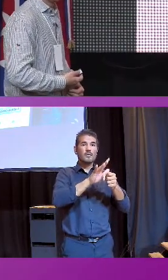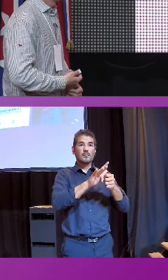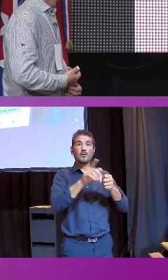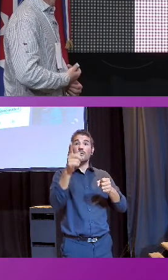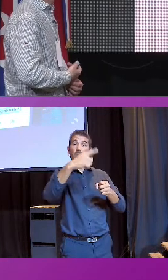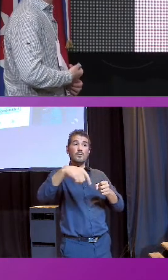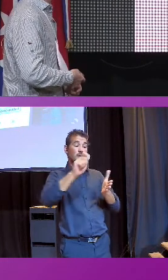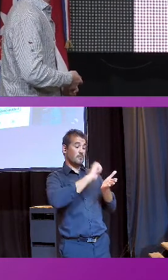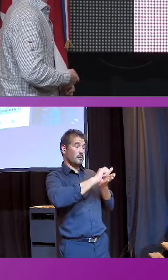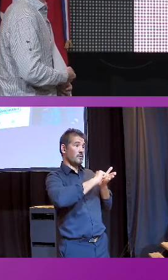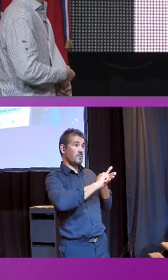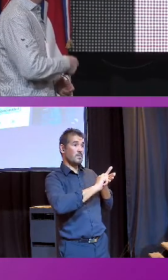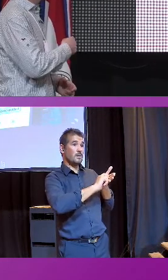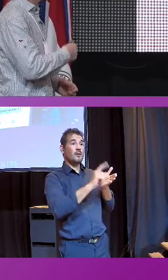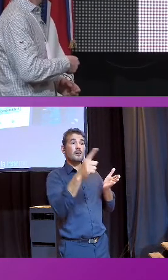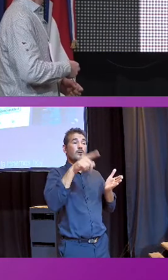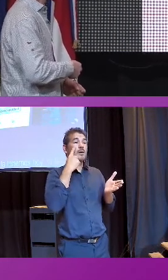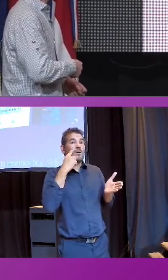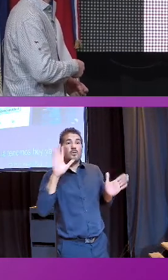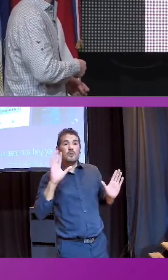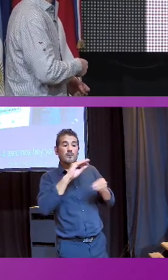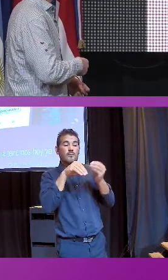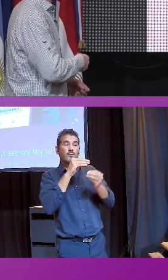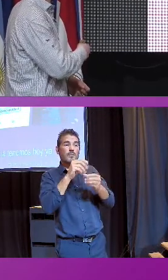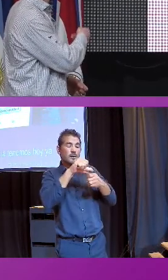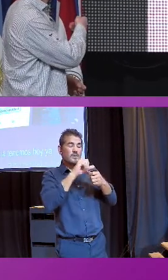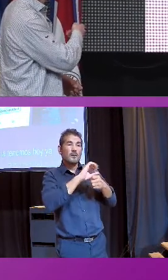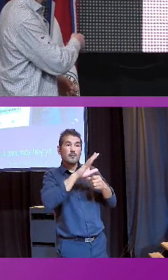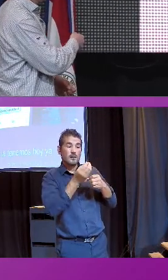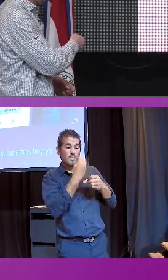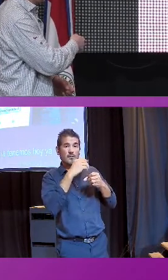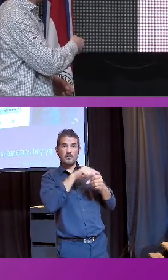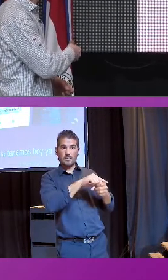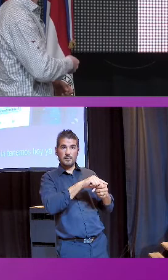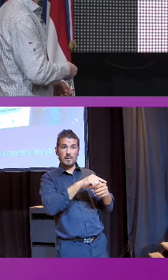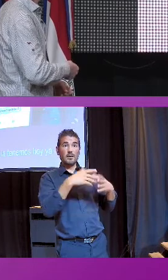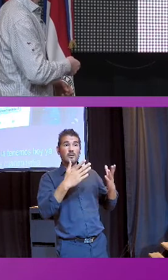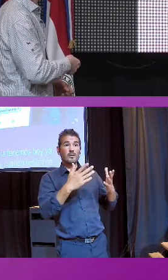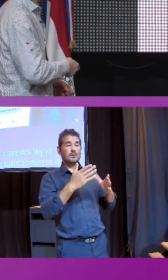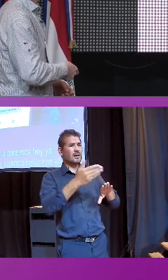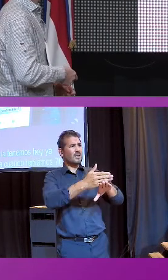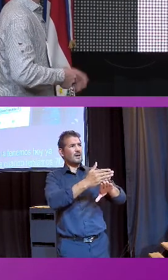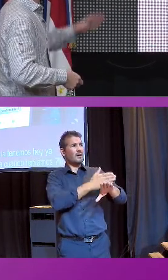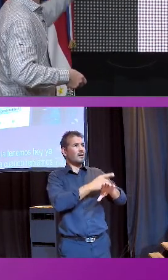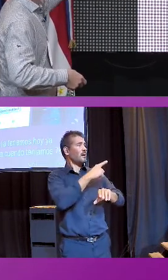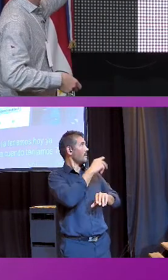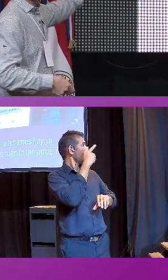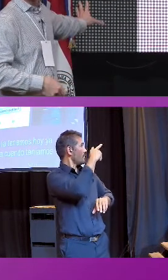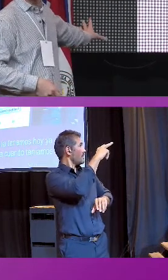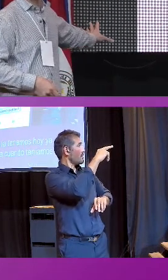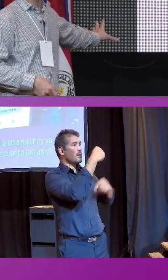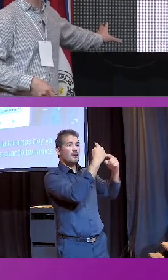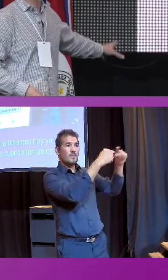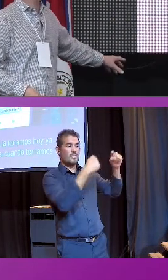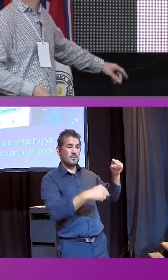anónimo. Hasta ahora hoy ya teníamos 90 y 100 casos, ahora esto era cuando teníamos 79. Fíjense, la diferencia